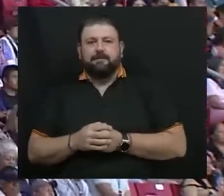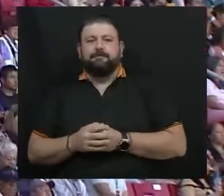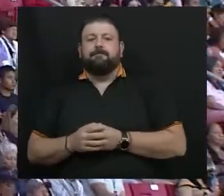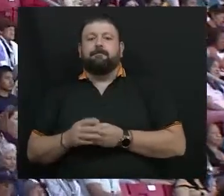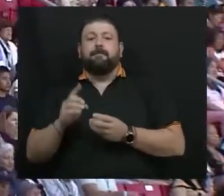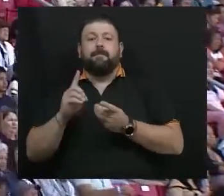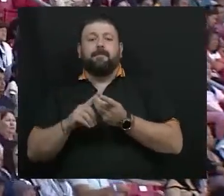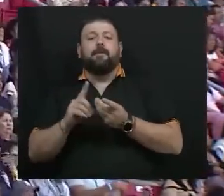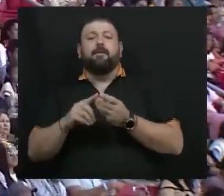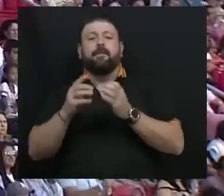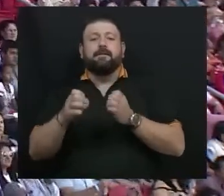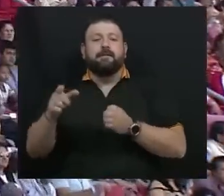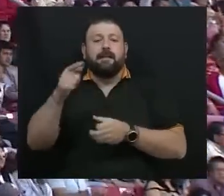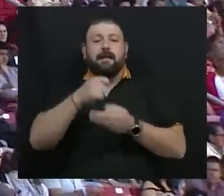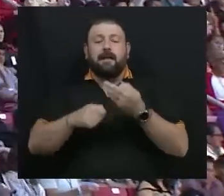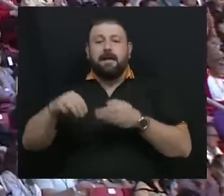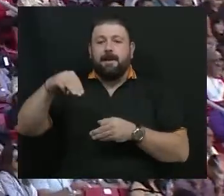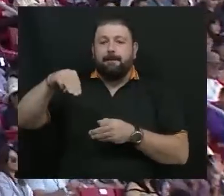Magnus?